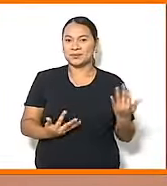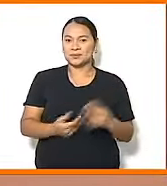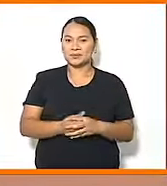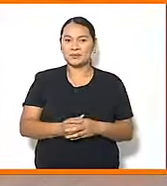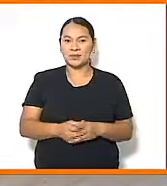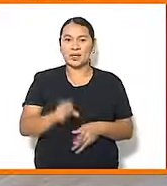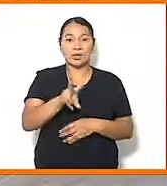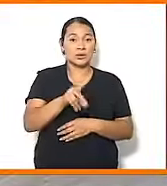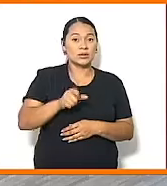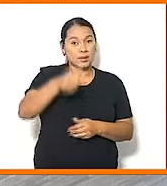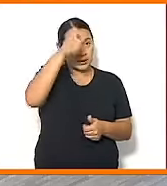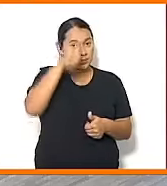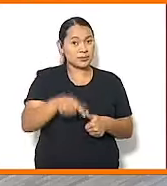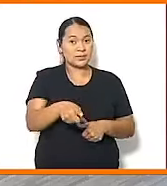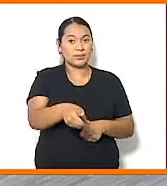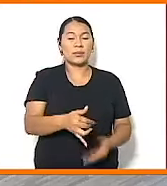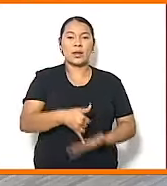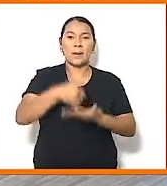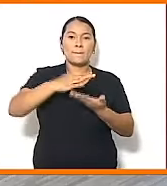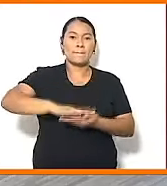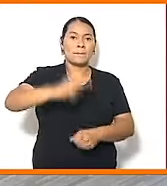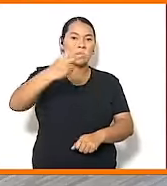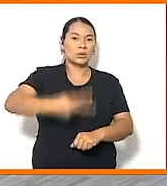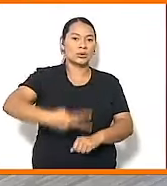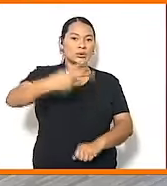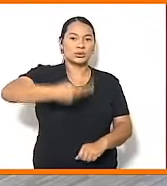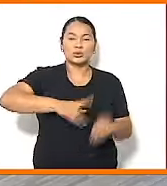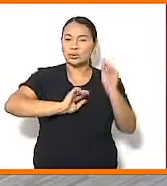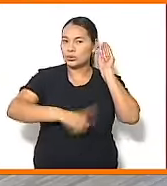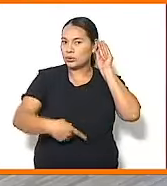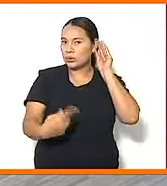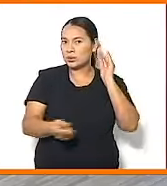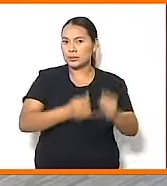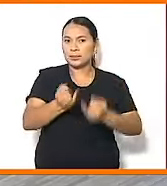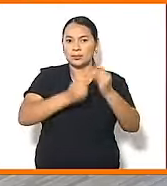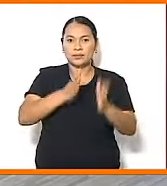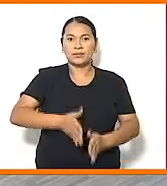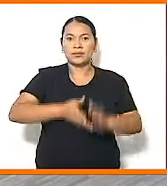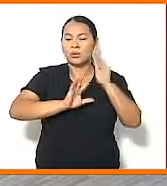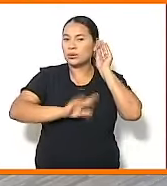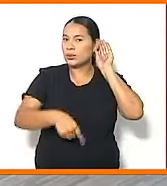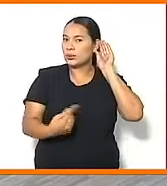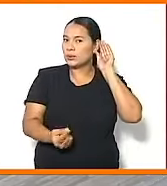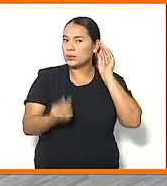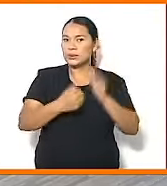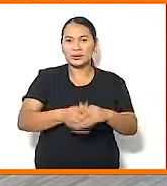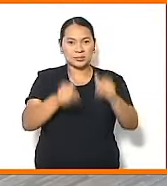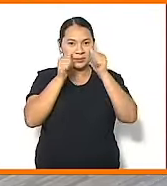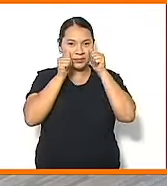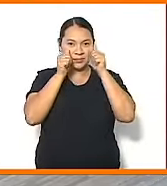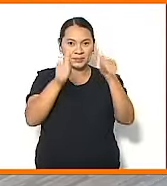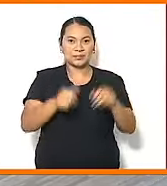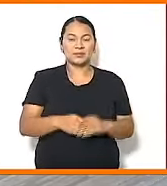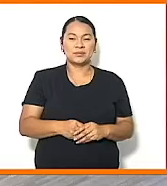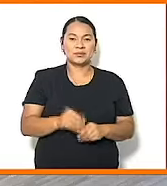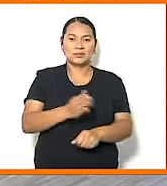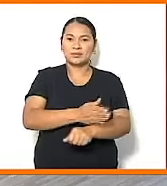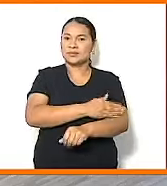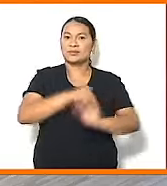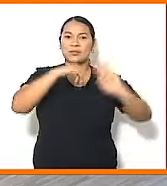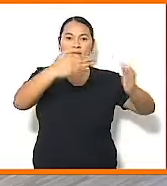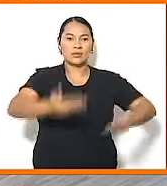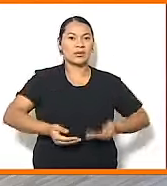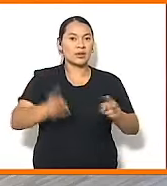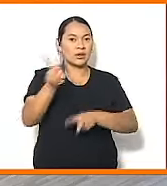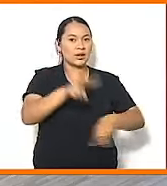2X, recuerda, tu premio se multiplica por 2 en diaria, pero si sos jugador para más 1, querido jugador, atentos. Pero antes le damos la cordial bienvenida a